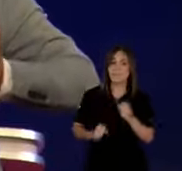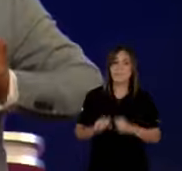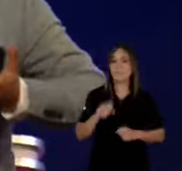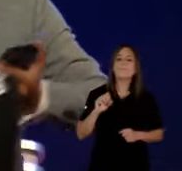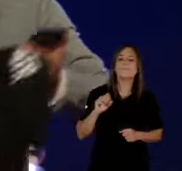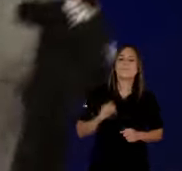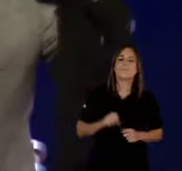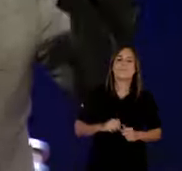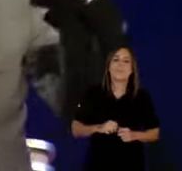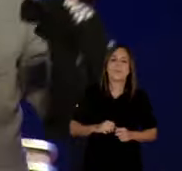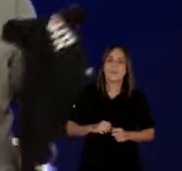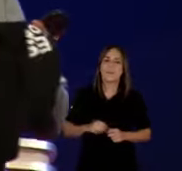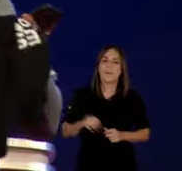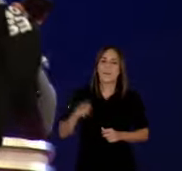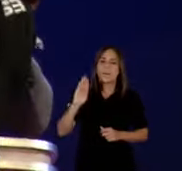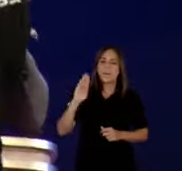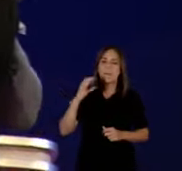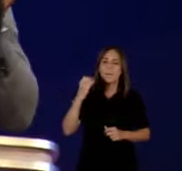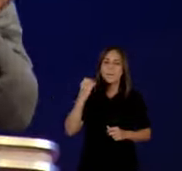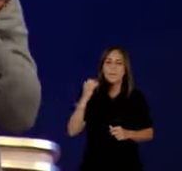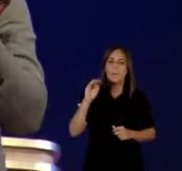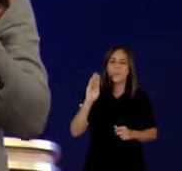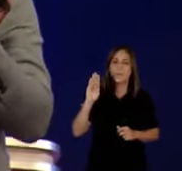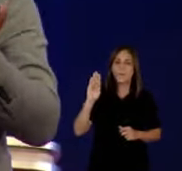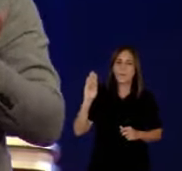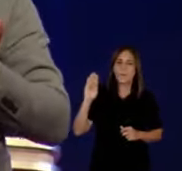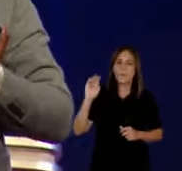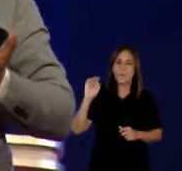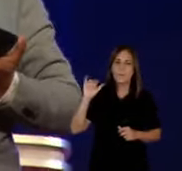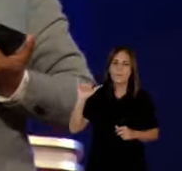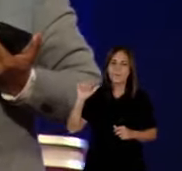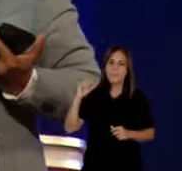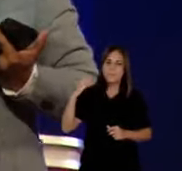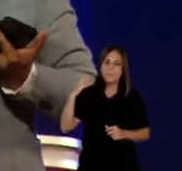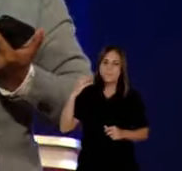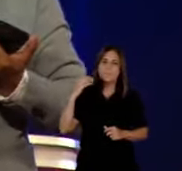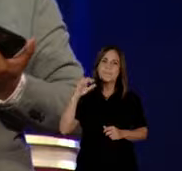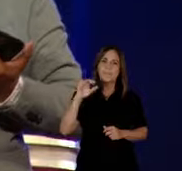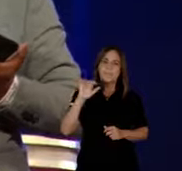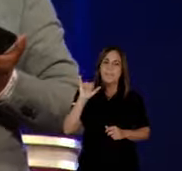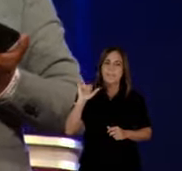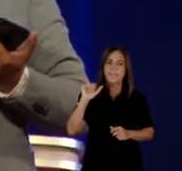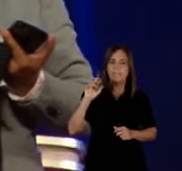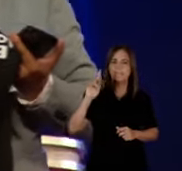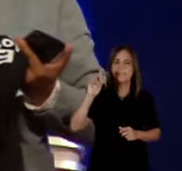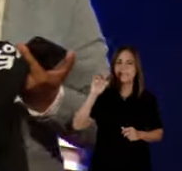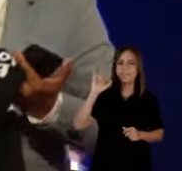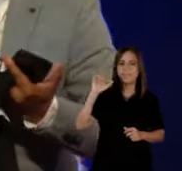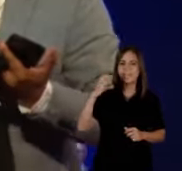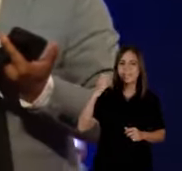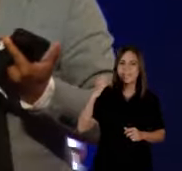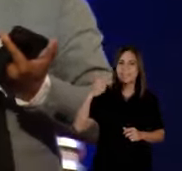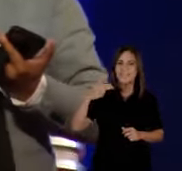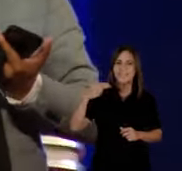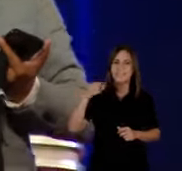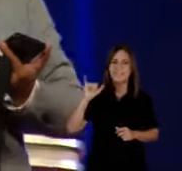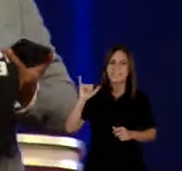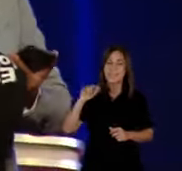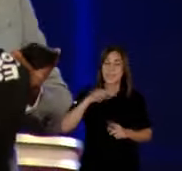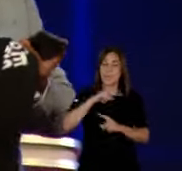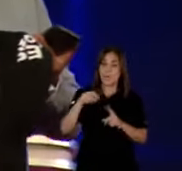cuando surgió ese término salsa, ellos hablaban de ese gusto que da la salsa a